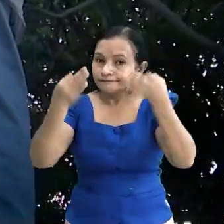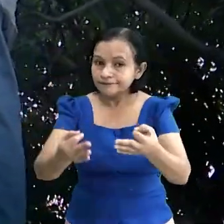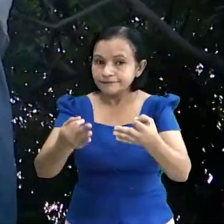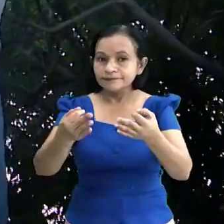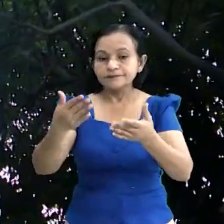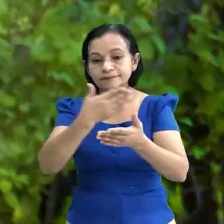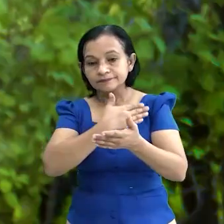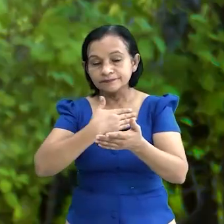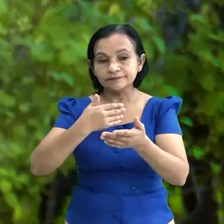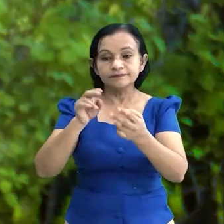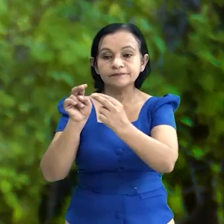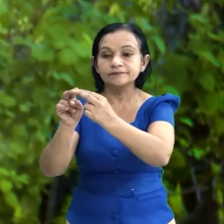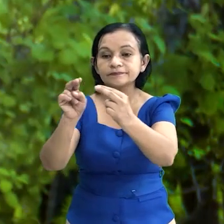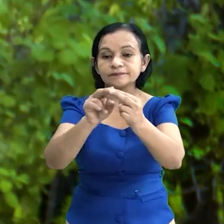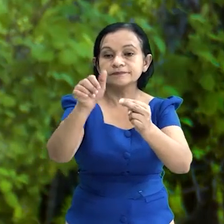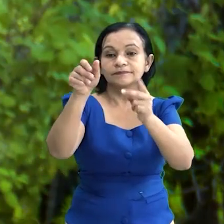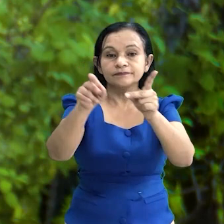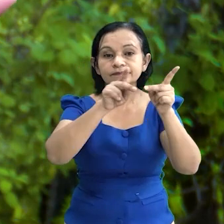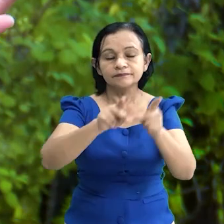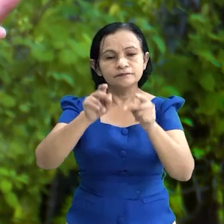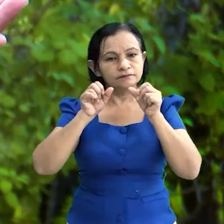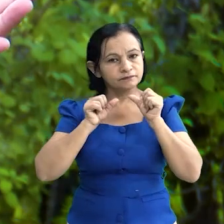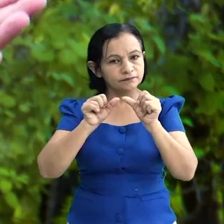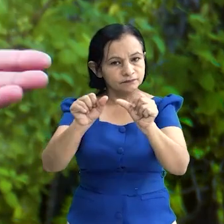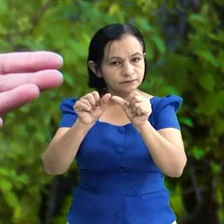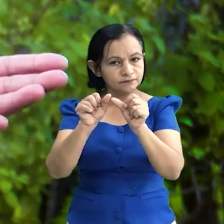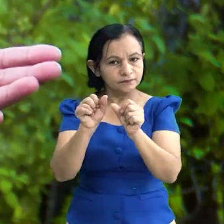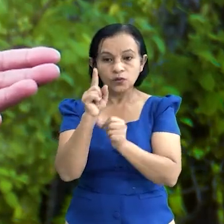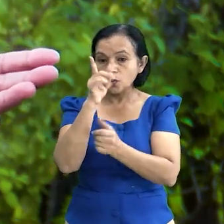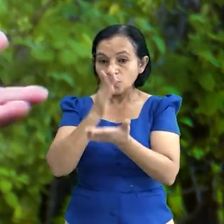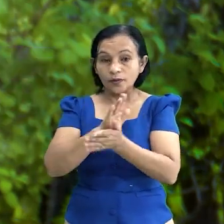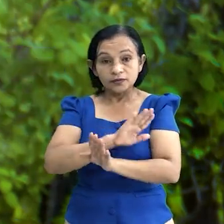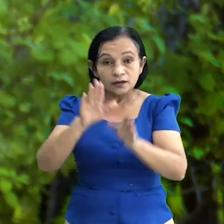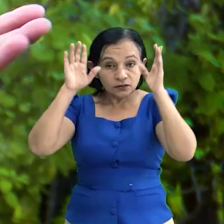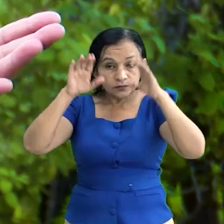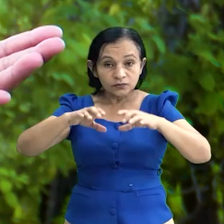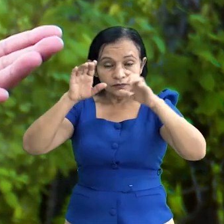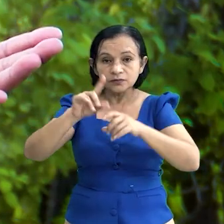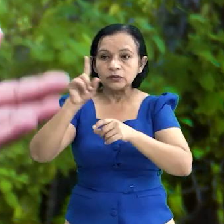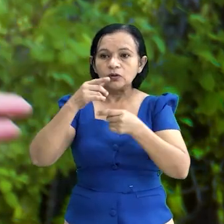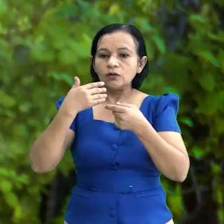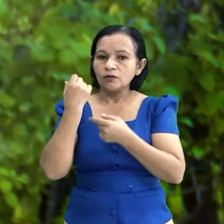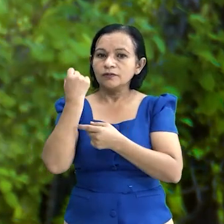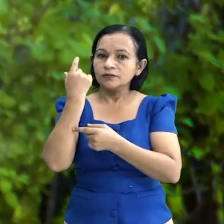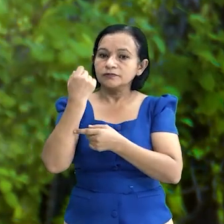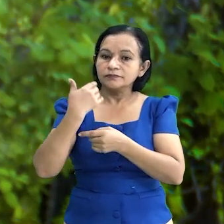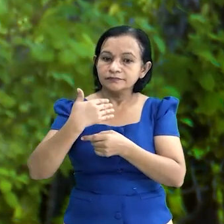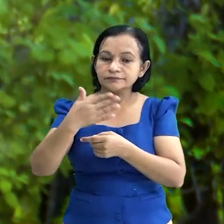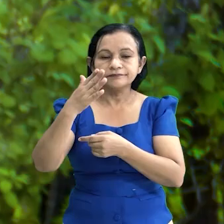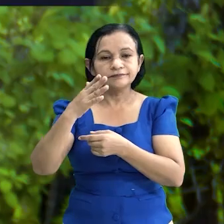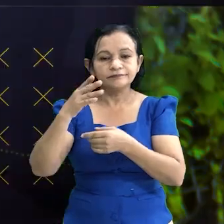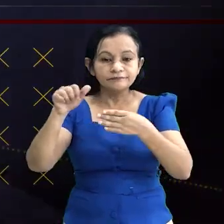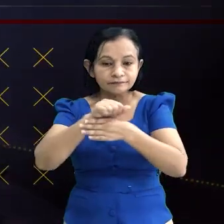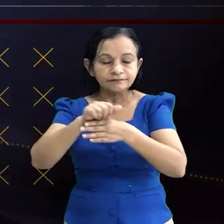llevarnos mejores con el resto de la población. Y seguimos en eso, pues, porque no solo no ha terminado el invierno, y no solo este invierno va a ser, o sea que ya quedamos